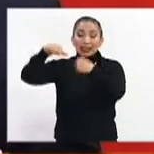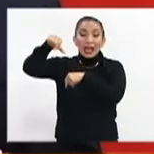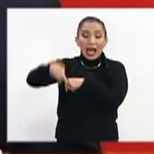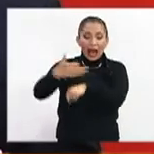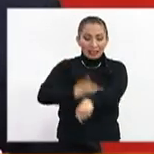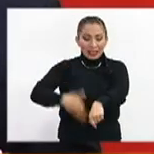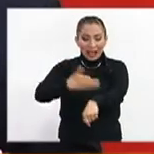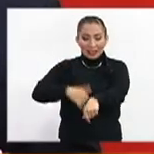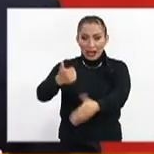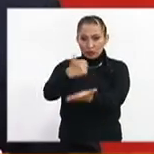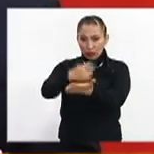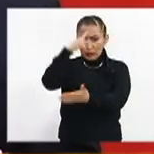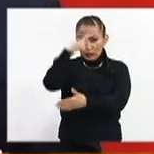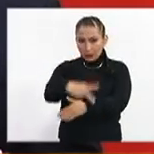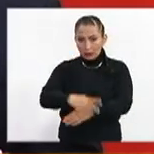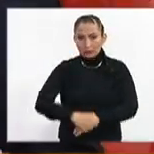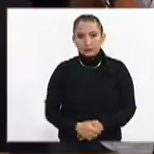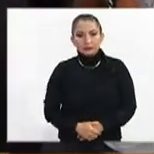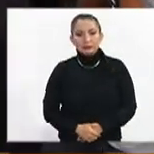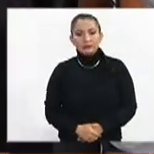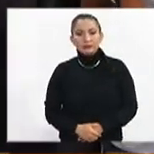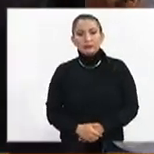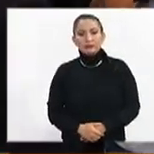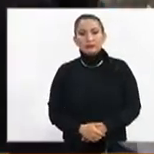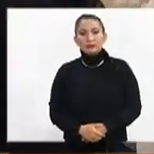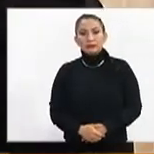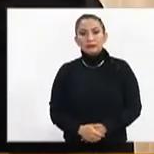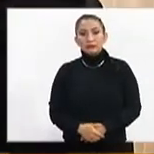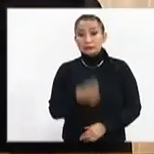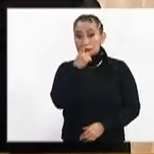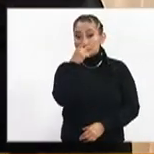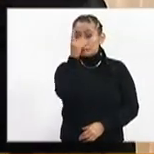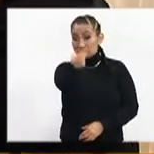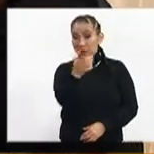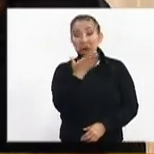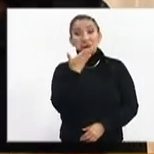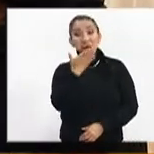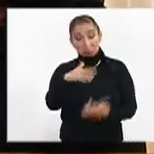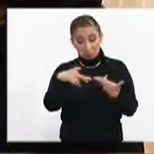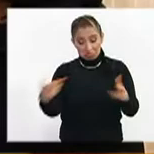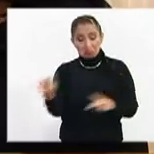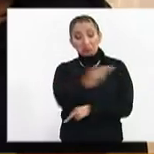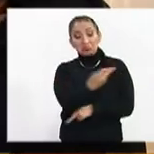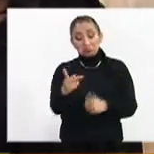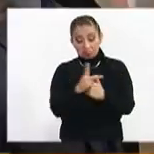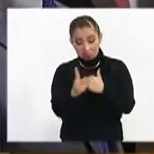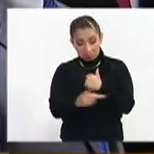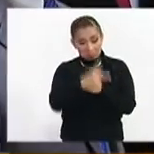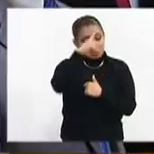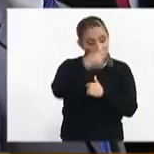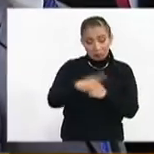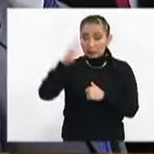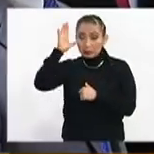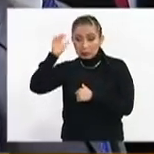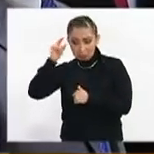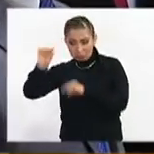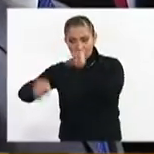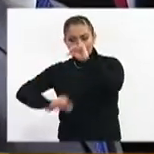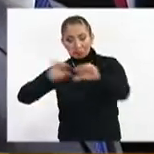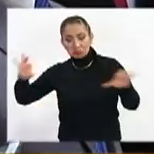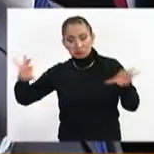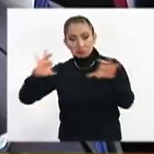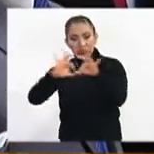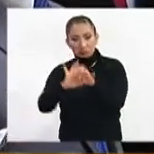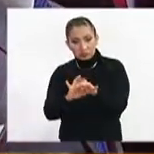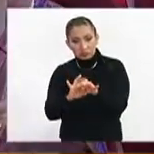esta tarde a la Ciudad de México. Destacó la buena relación bilateral que México y su país han ido construyendo en el